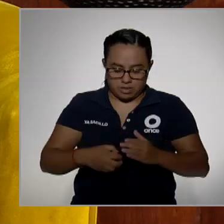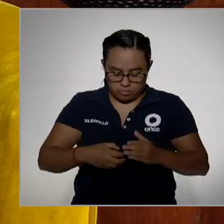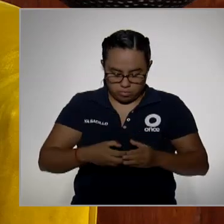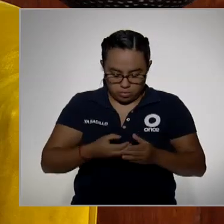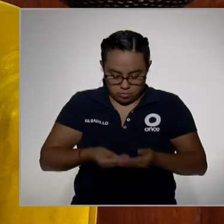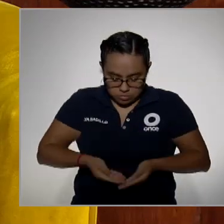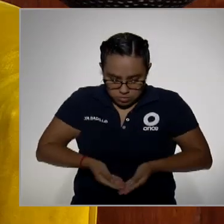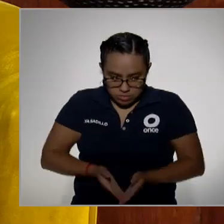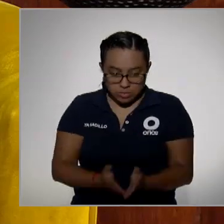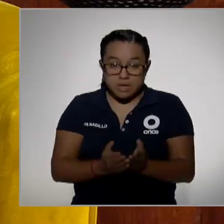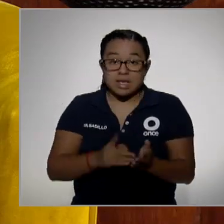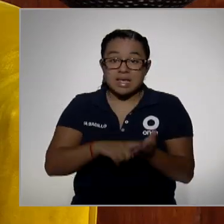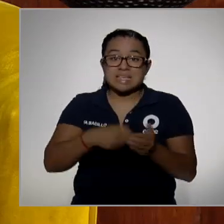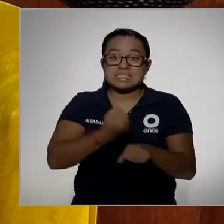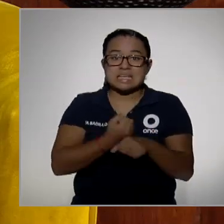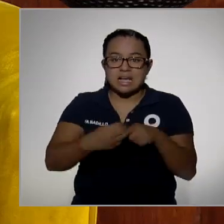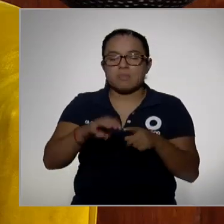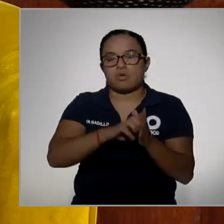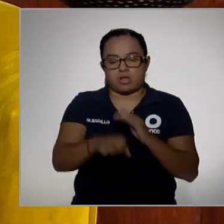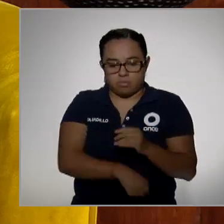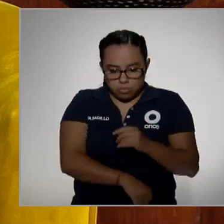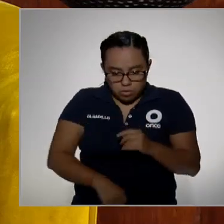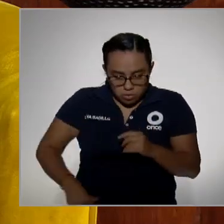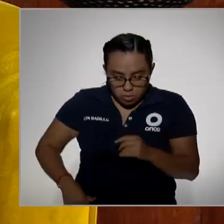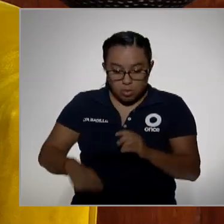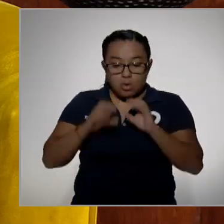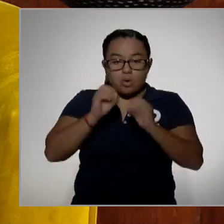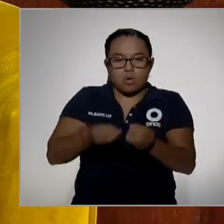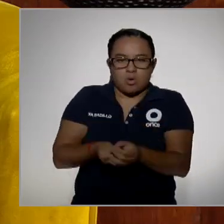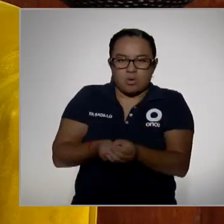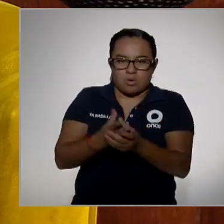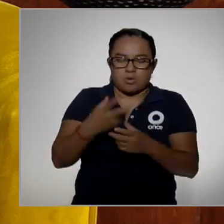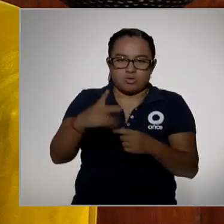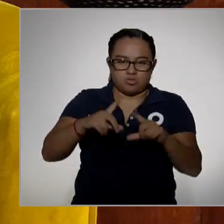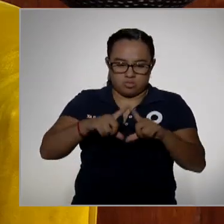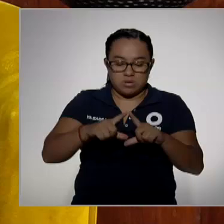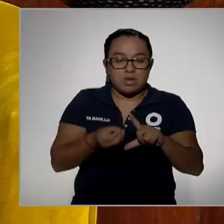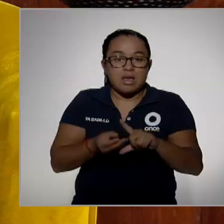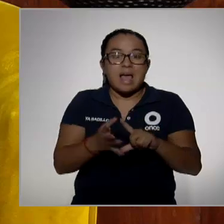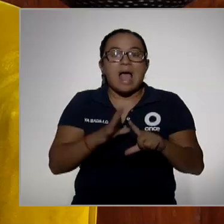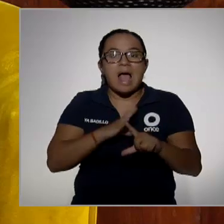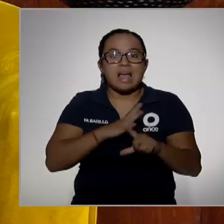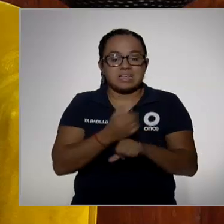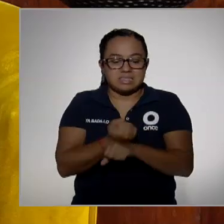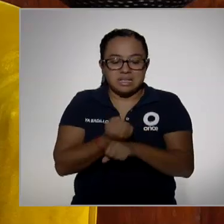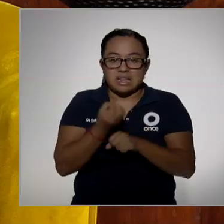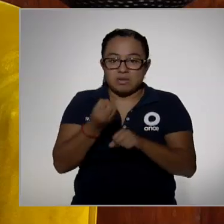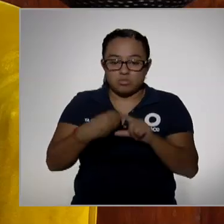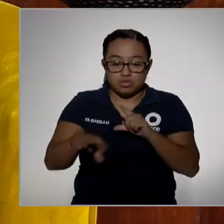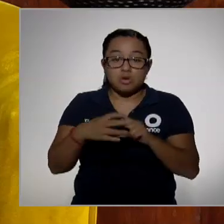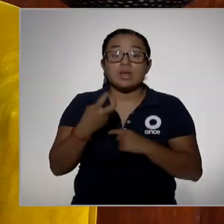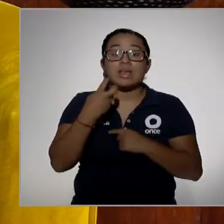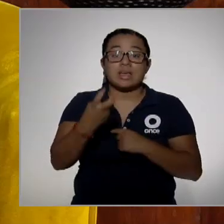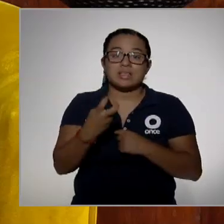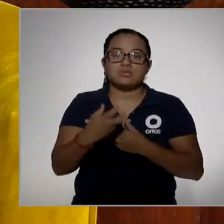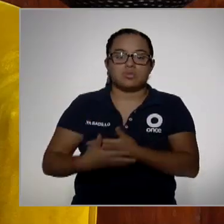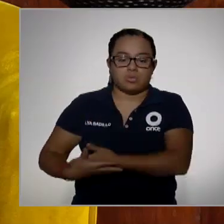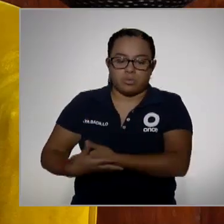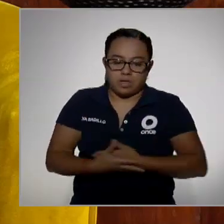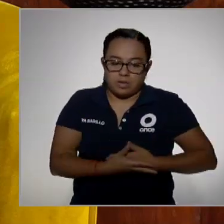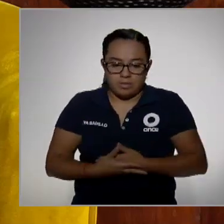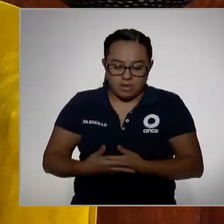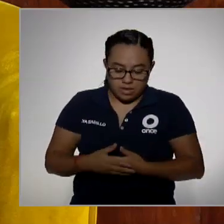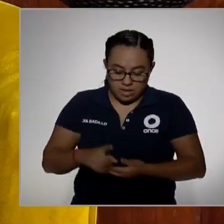sea vaginal o sea por cesárea eso condiciona también que el bebé tenga sus reservas